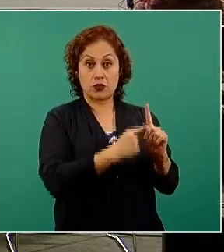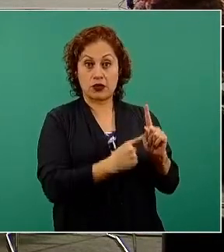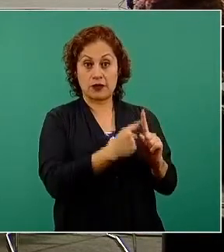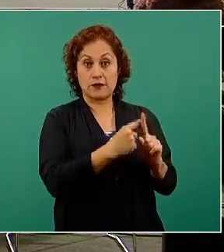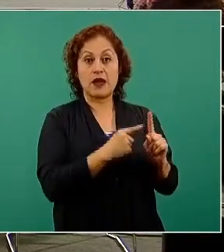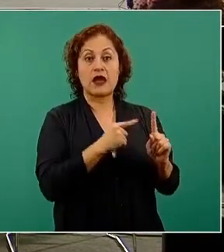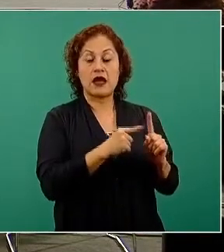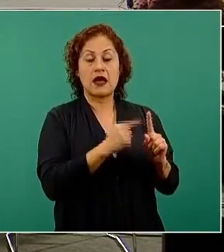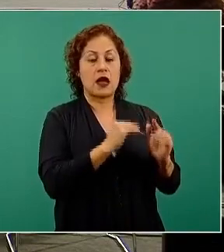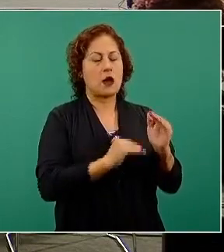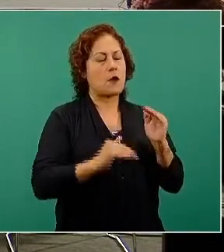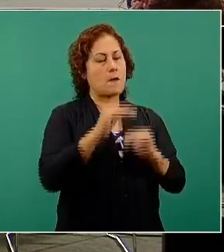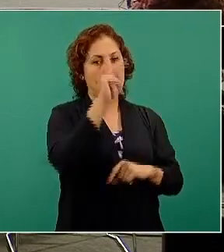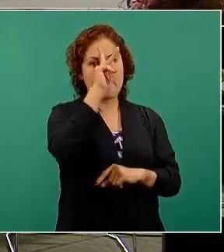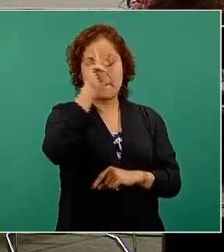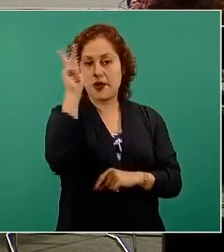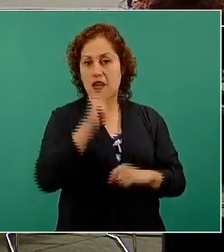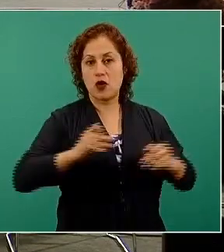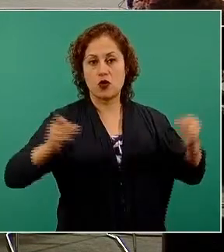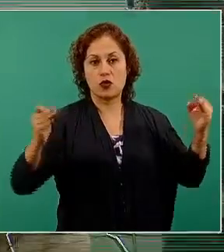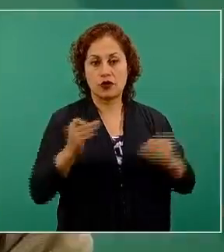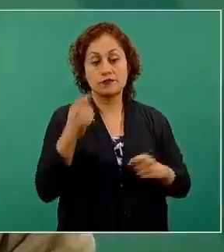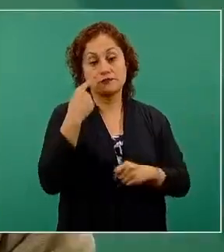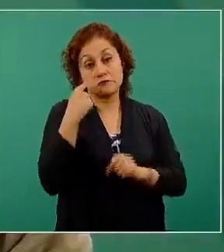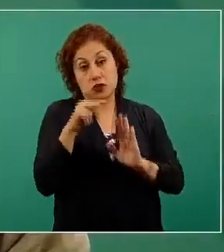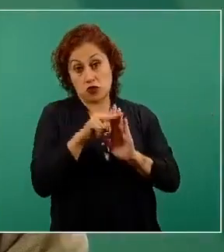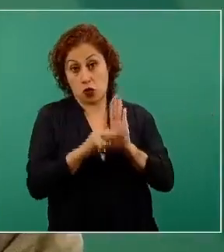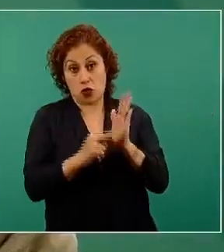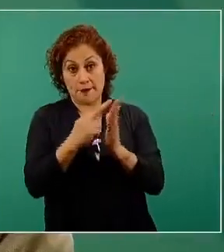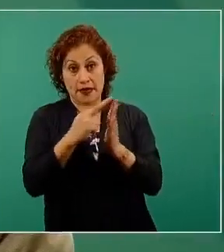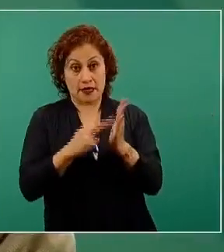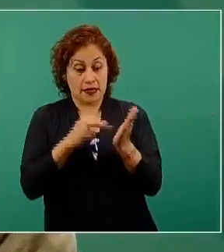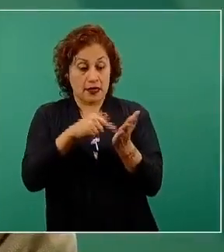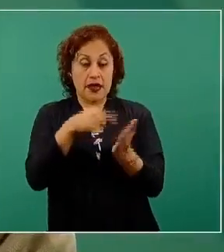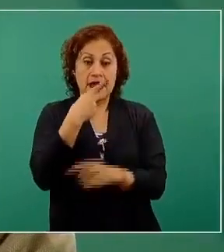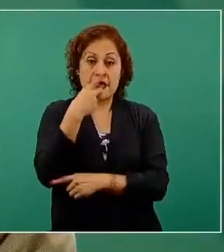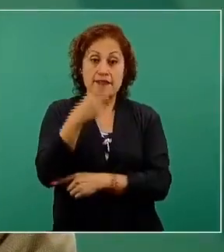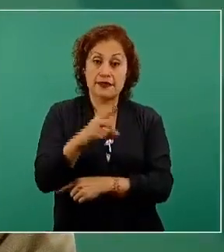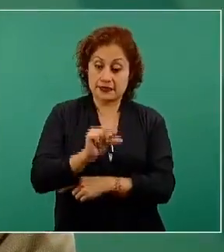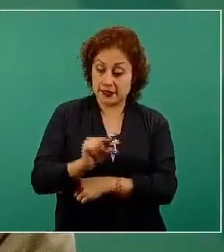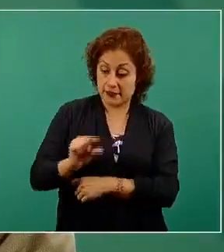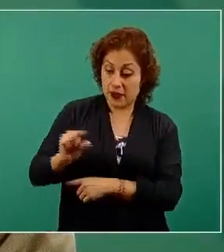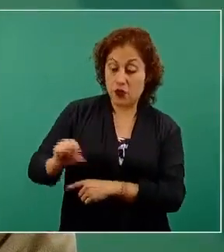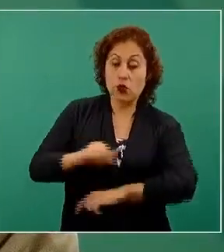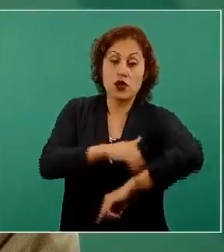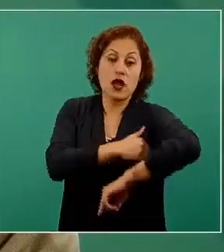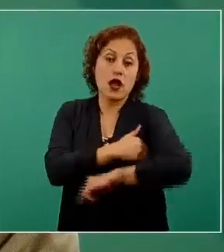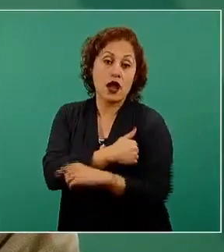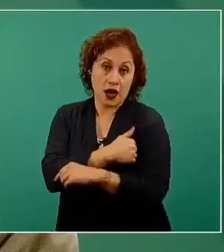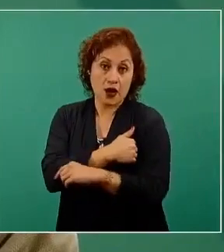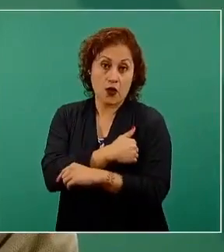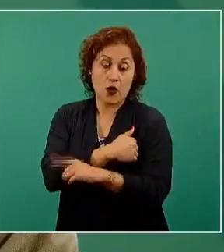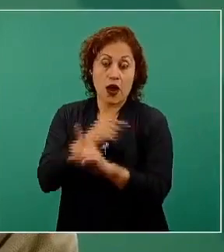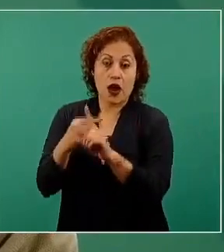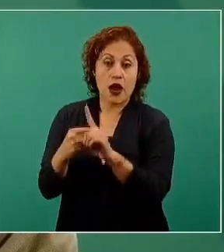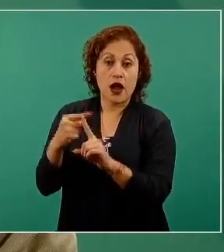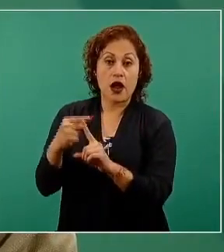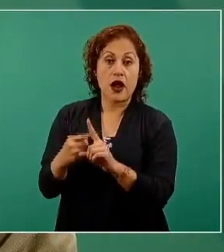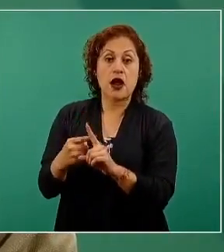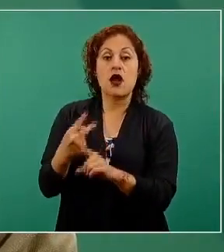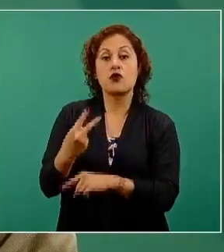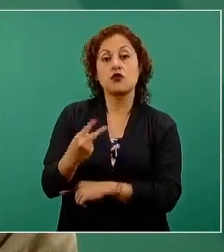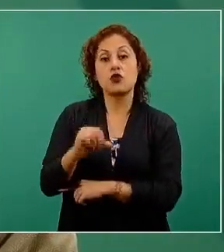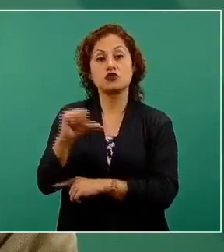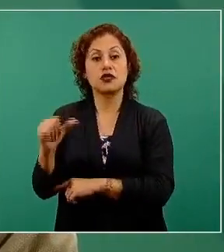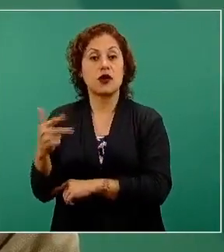era superior. Nosotros, la norma lo que dice es, esta vacuna de Sinovac tiene que estar conservada en una temperatura de 2 a